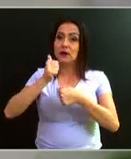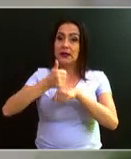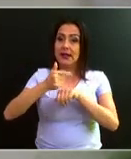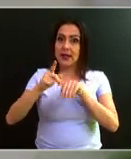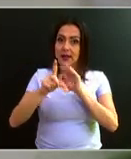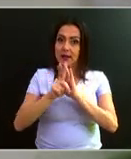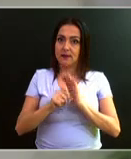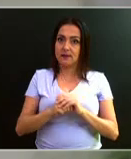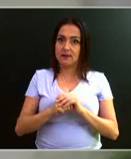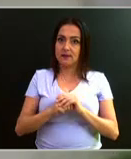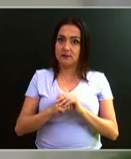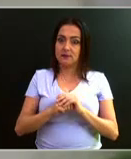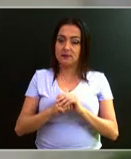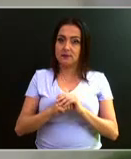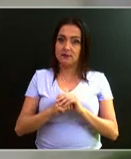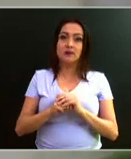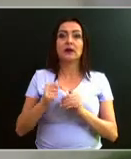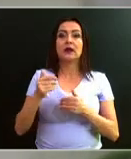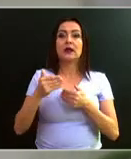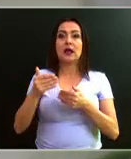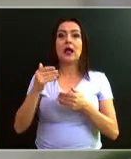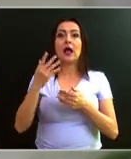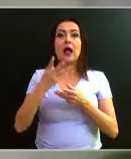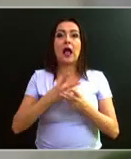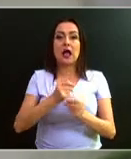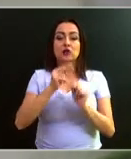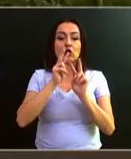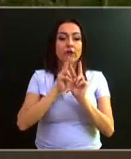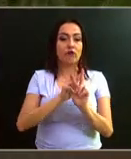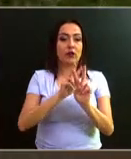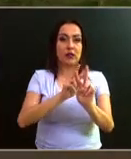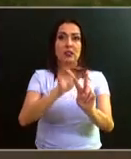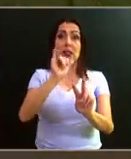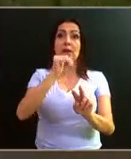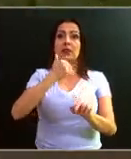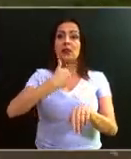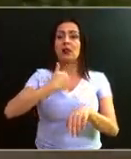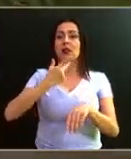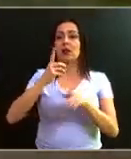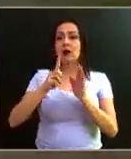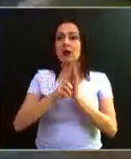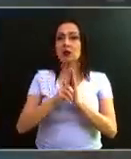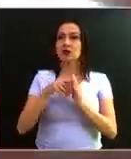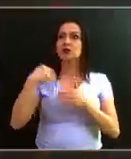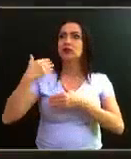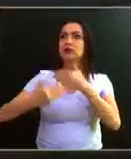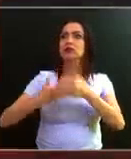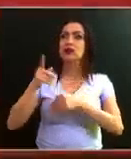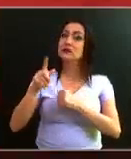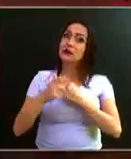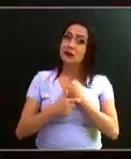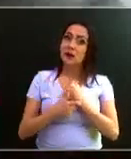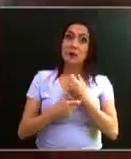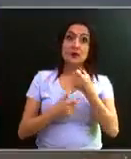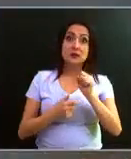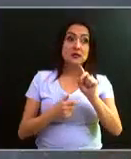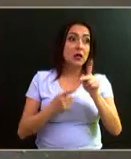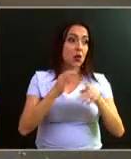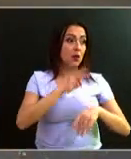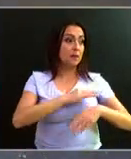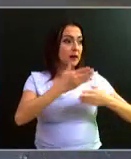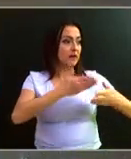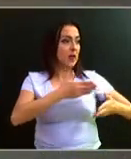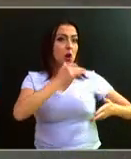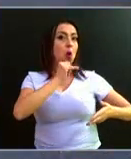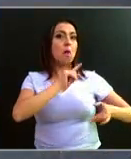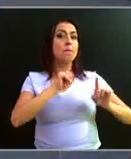ley, en adición a los gastos de funeral a los cuales también tienen derecho. Transcurrido ese plazo, si él o los beneficiarios